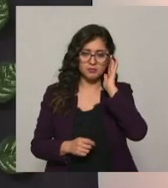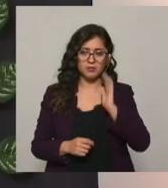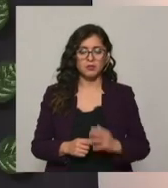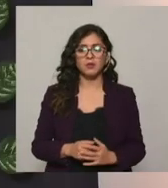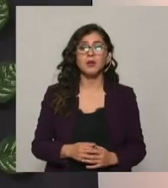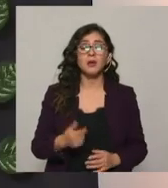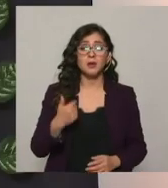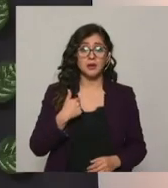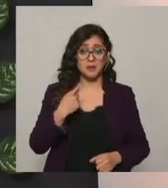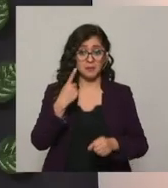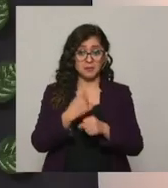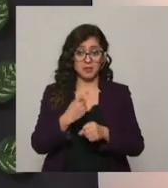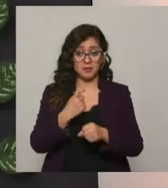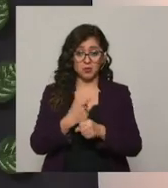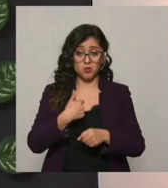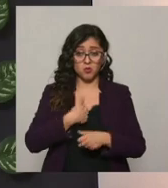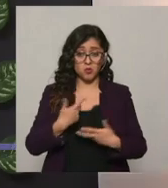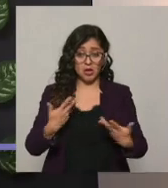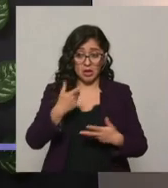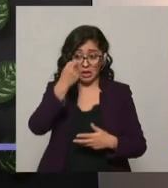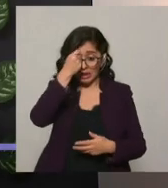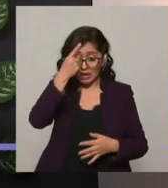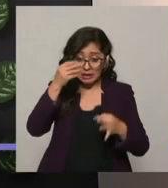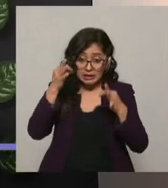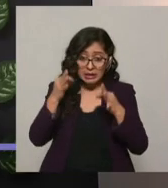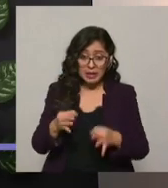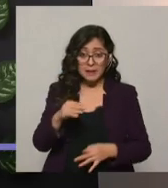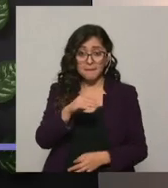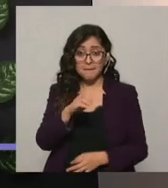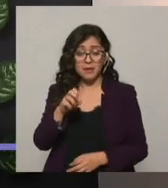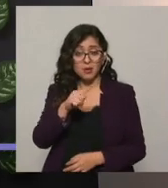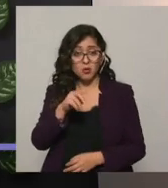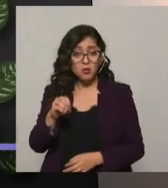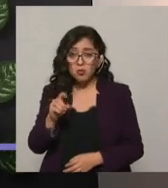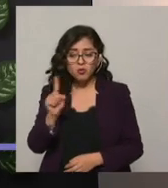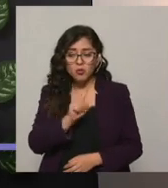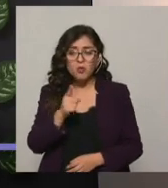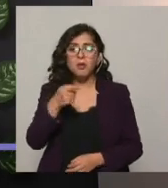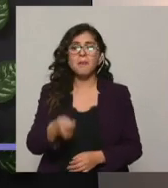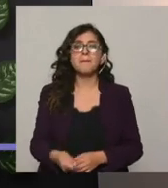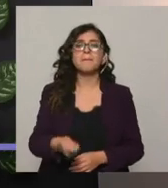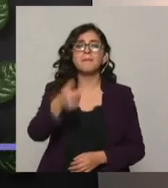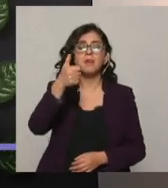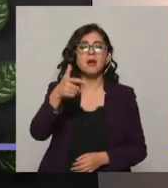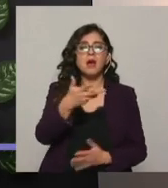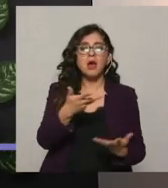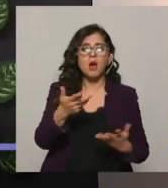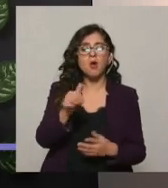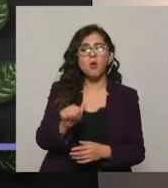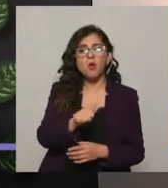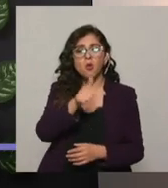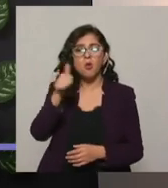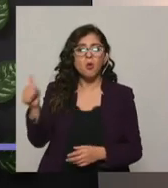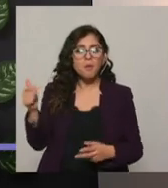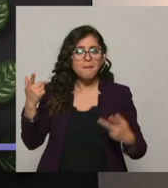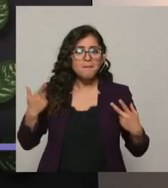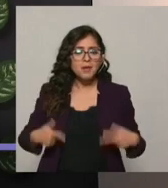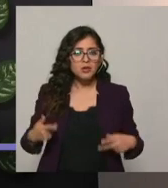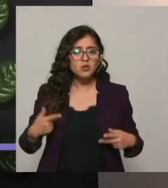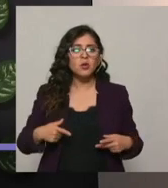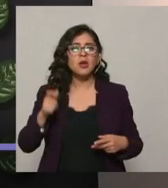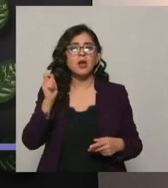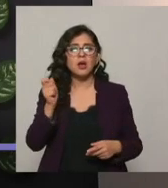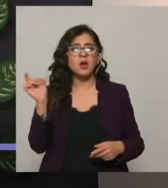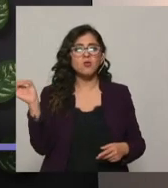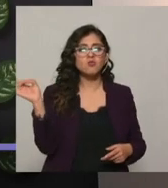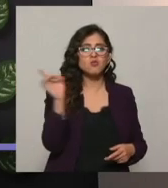yo no soy como creadora del Me Too, en realidad surge de una denuncia que se hace desde otra cuenta, desde otra persona, a un